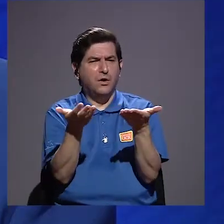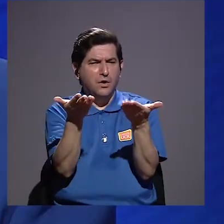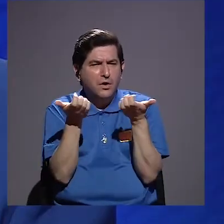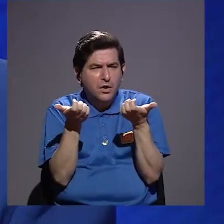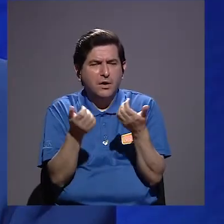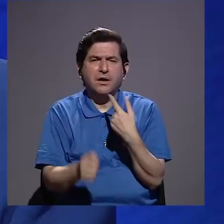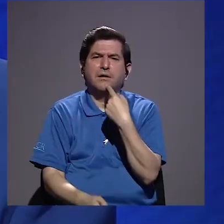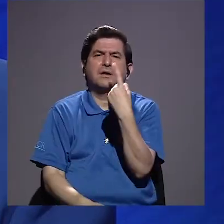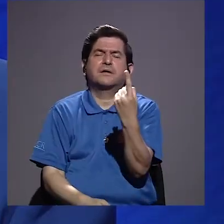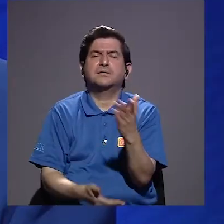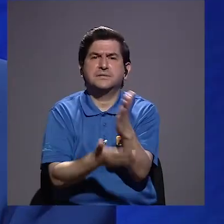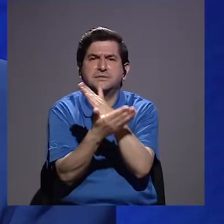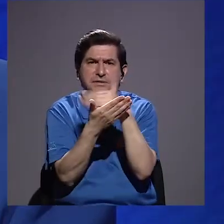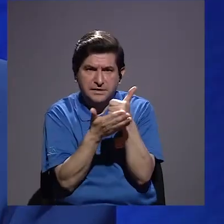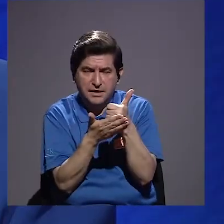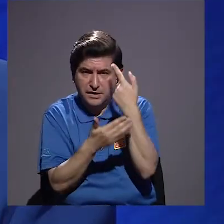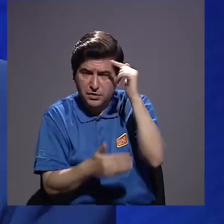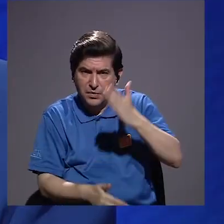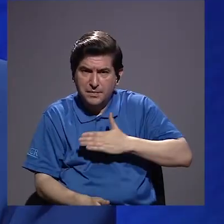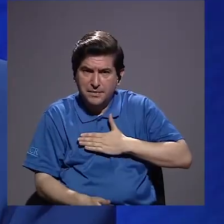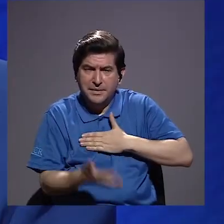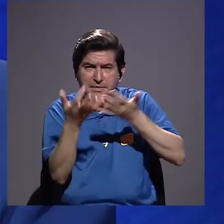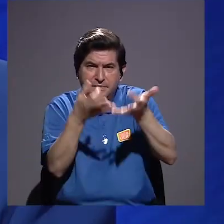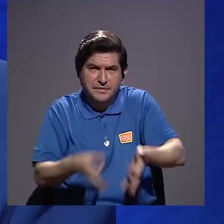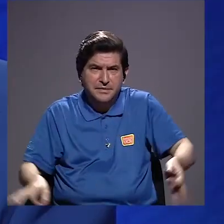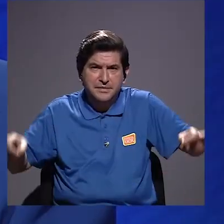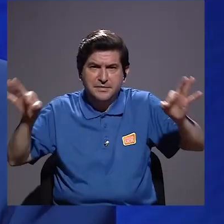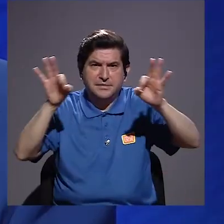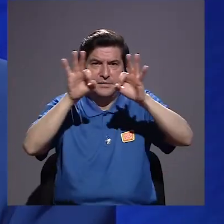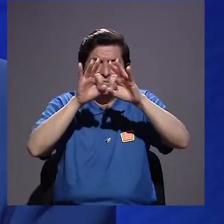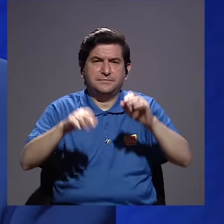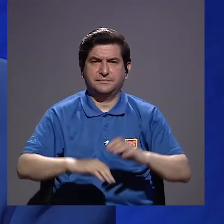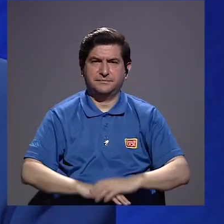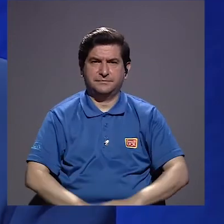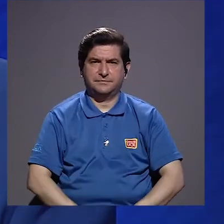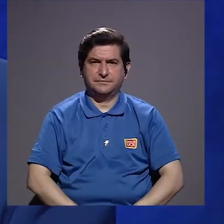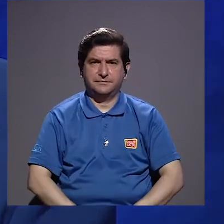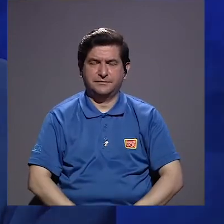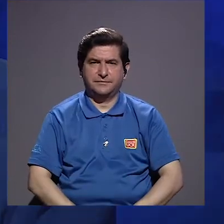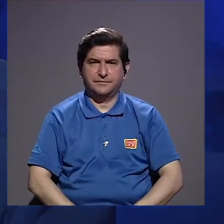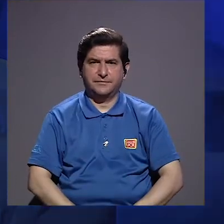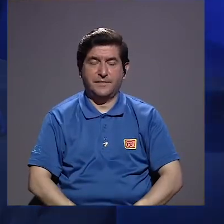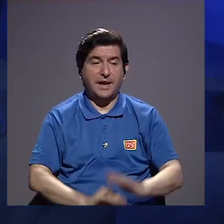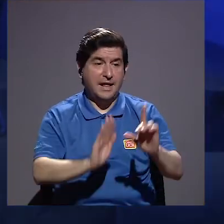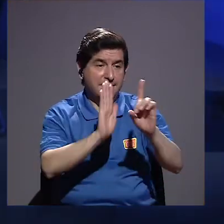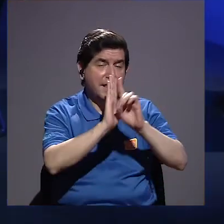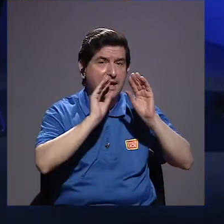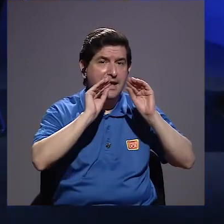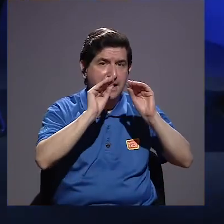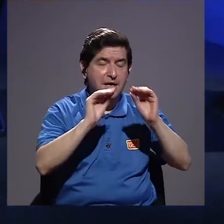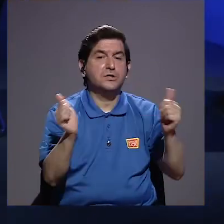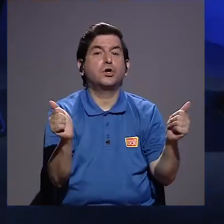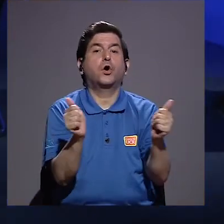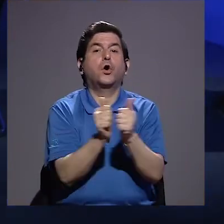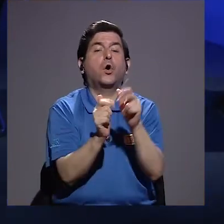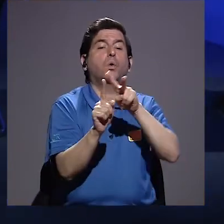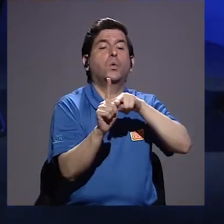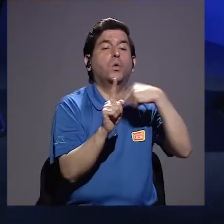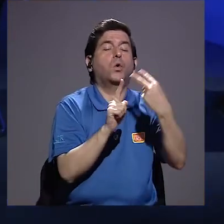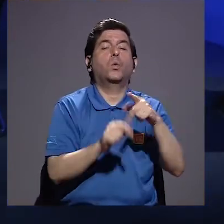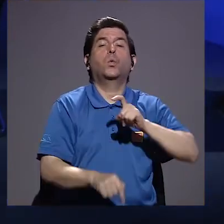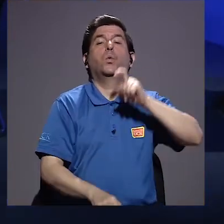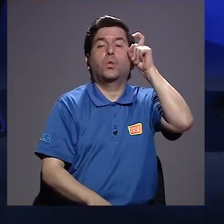quería mencionarte algo que para mí es esencial, y es la enseñanza del derecho con perspectiva de